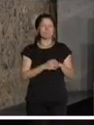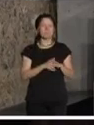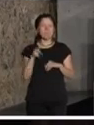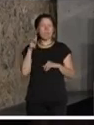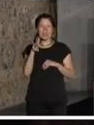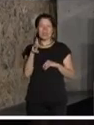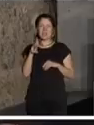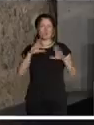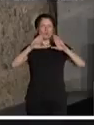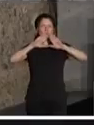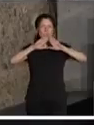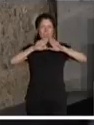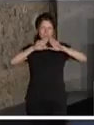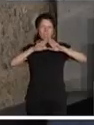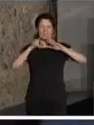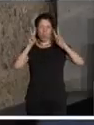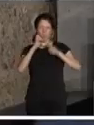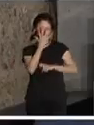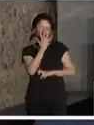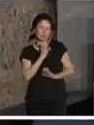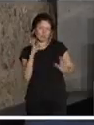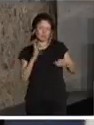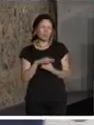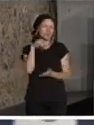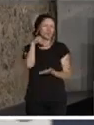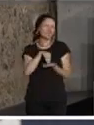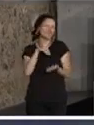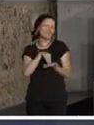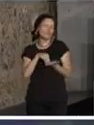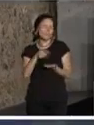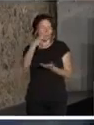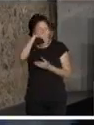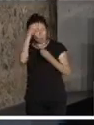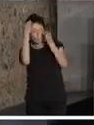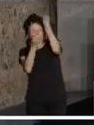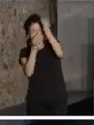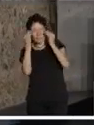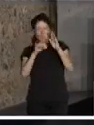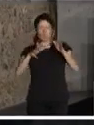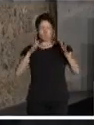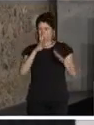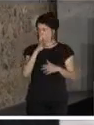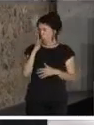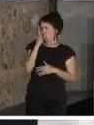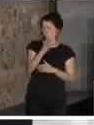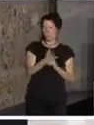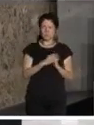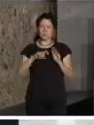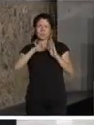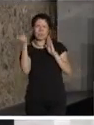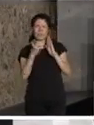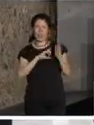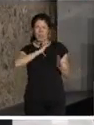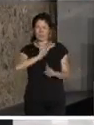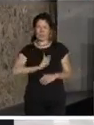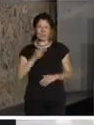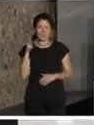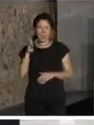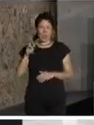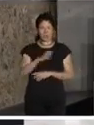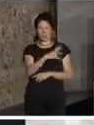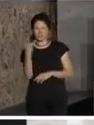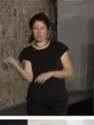los derechos feministas Cuántas veces habéis pensado en esta legislatura que la ley trans y de derechos